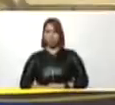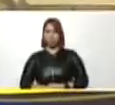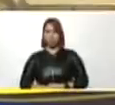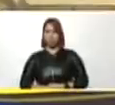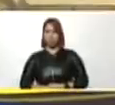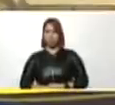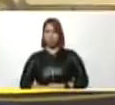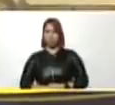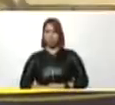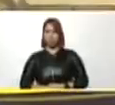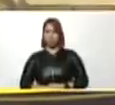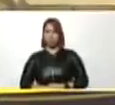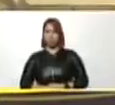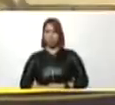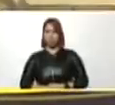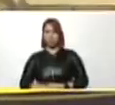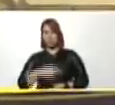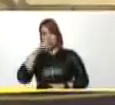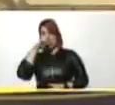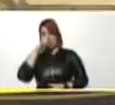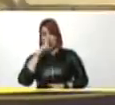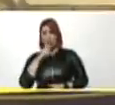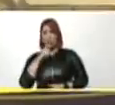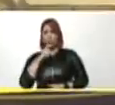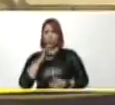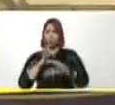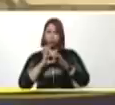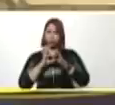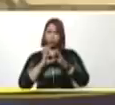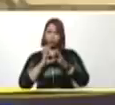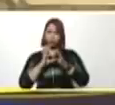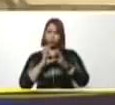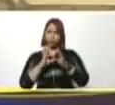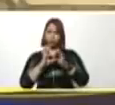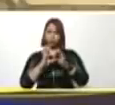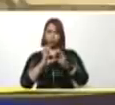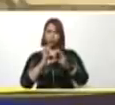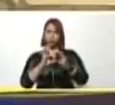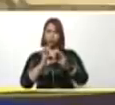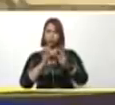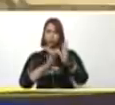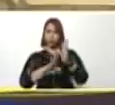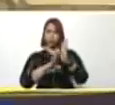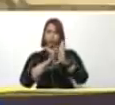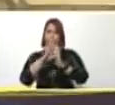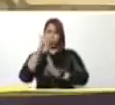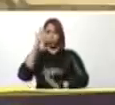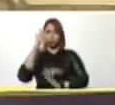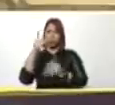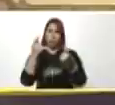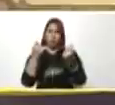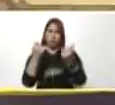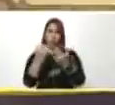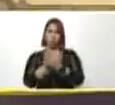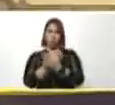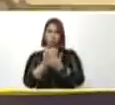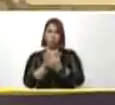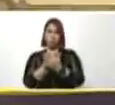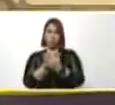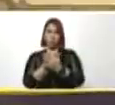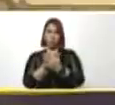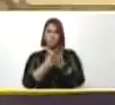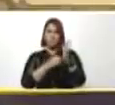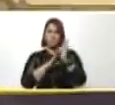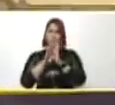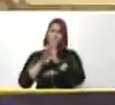será un año de consolidación del crecimiento económico, de la